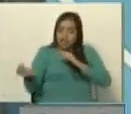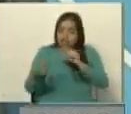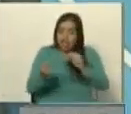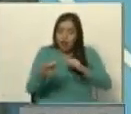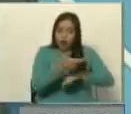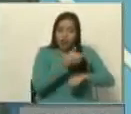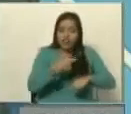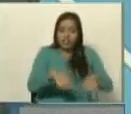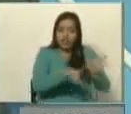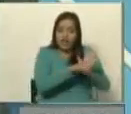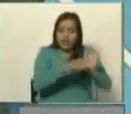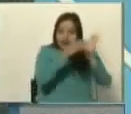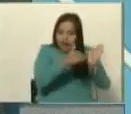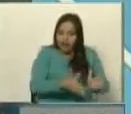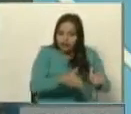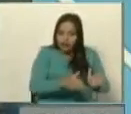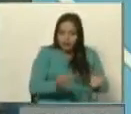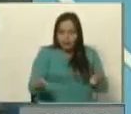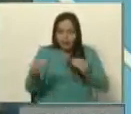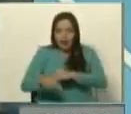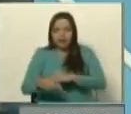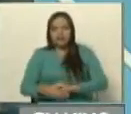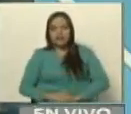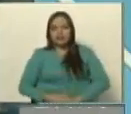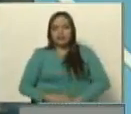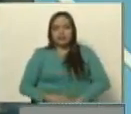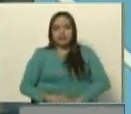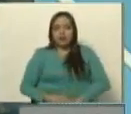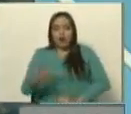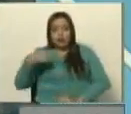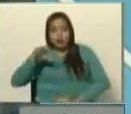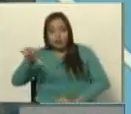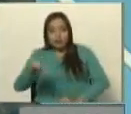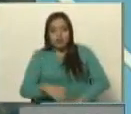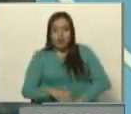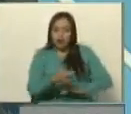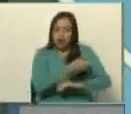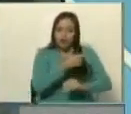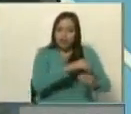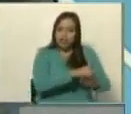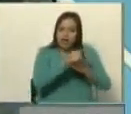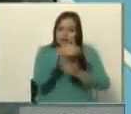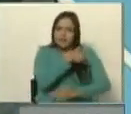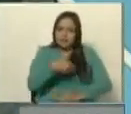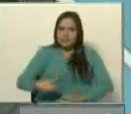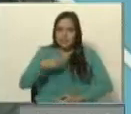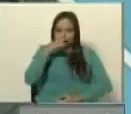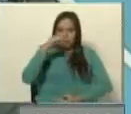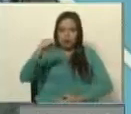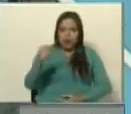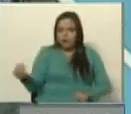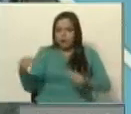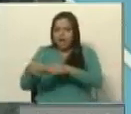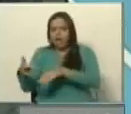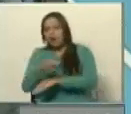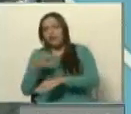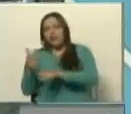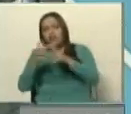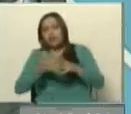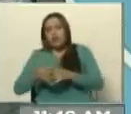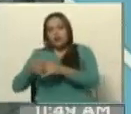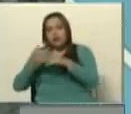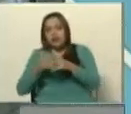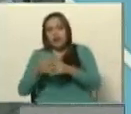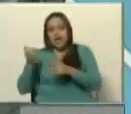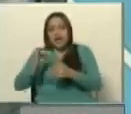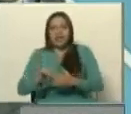gobierno legítimo, del gobierno de la República Bolivariana de Venezuela, que lidera el presidente Nicolás Maduro Moro, y el gobierno de los Estados Unidos de Norteamérica,